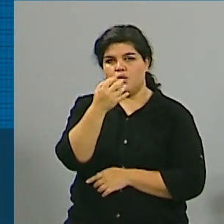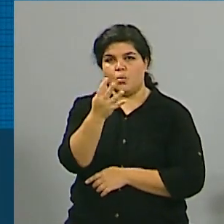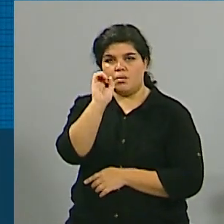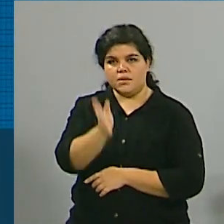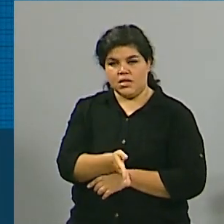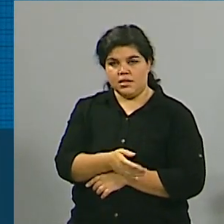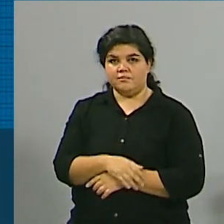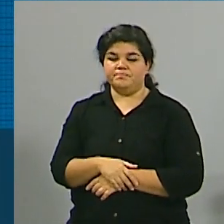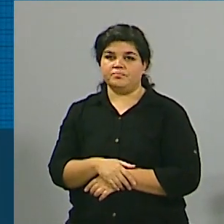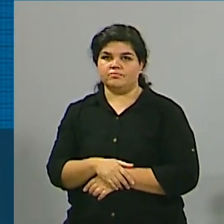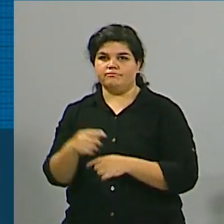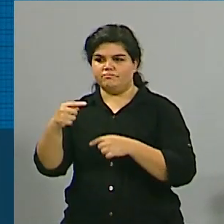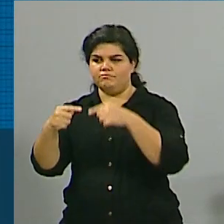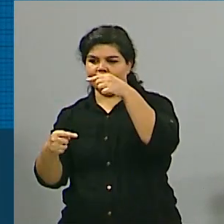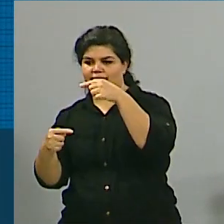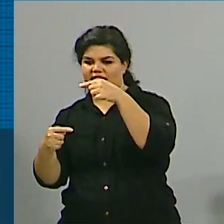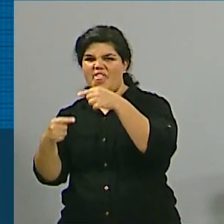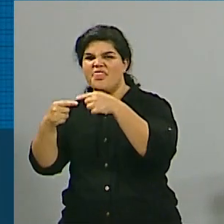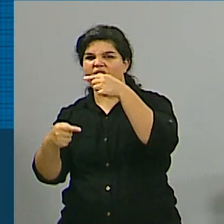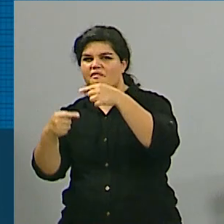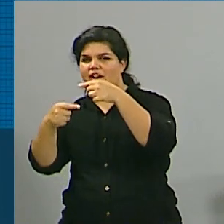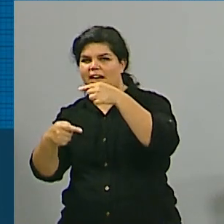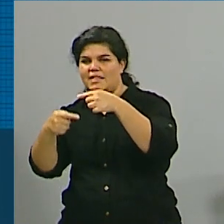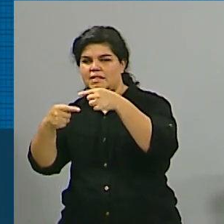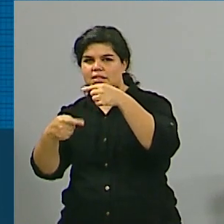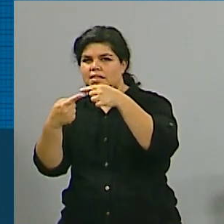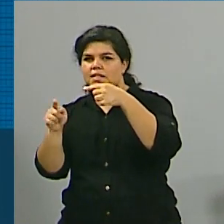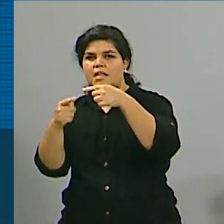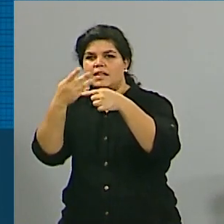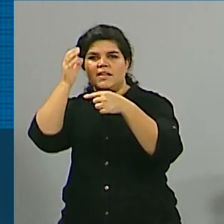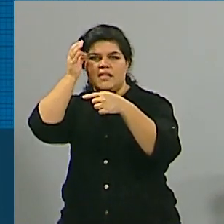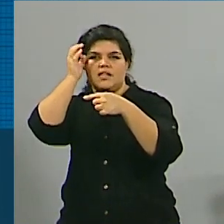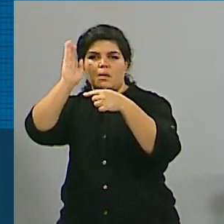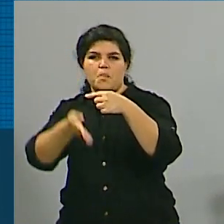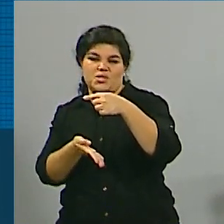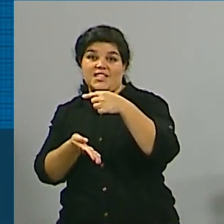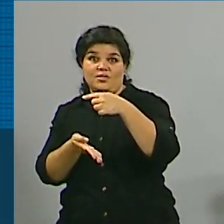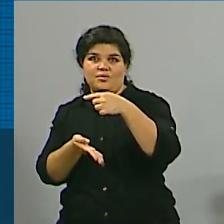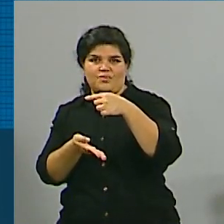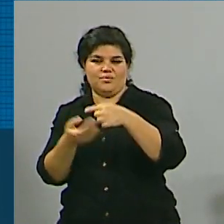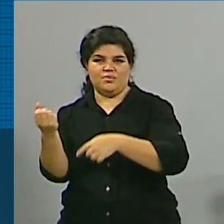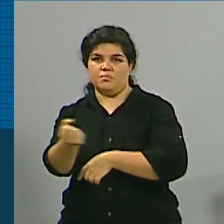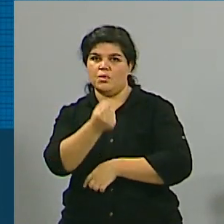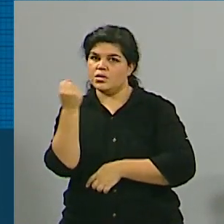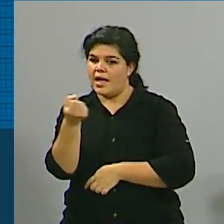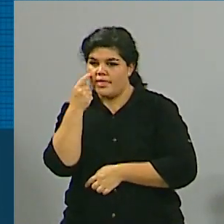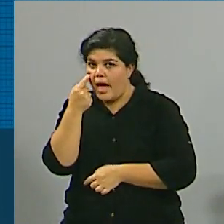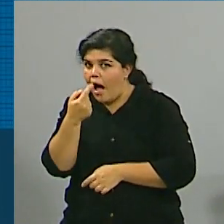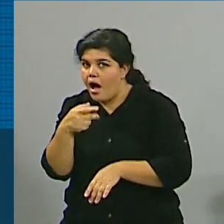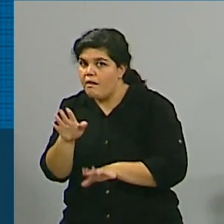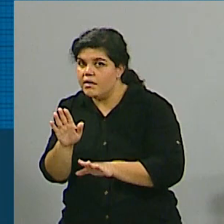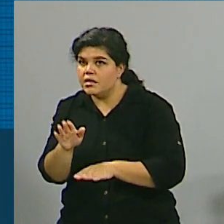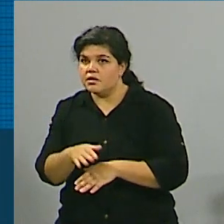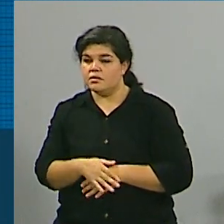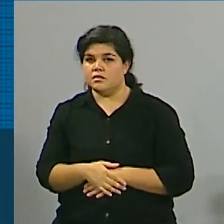el diferencial negativo. Y vemos que cualquier fórmula, o ella encabezando la lista, va a tener un piso y un techo